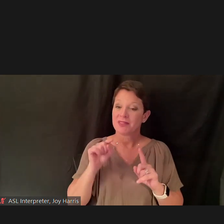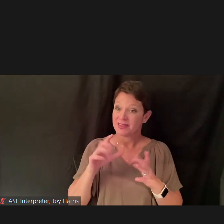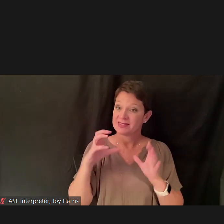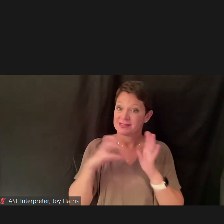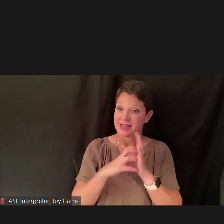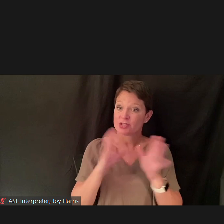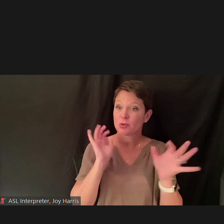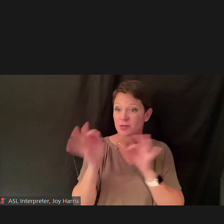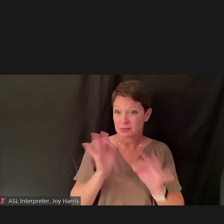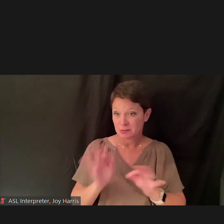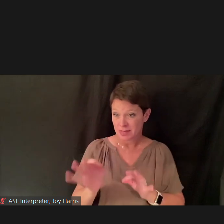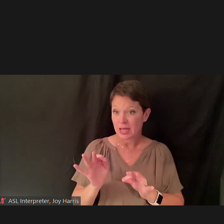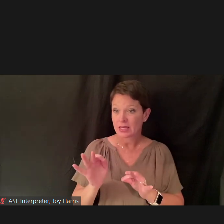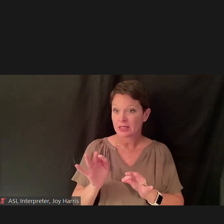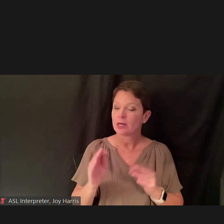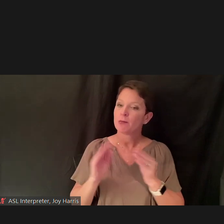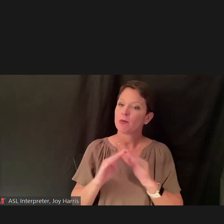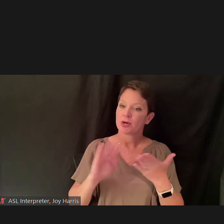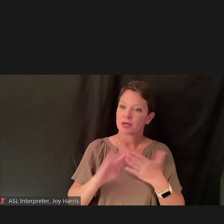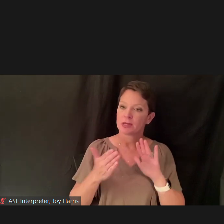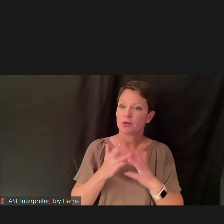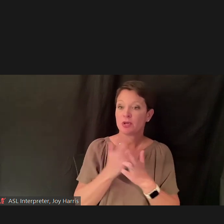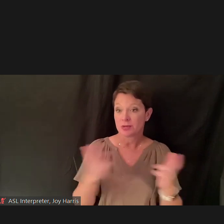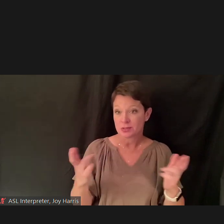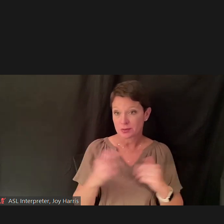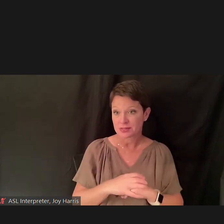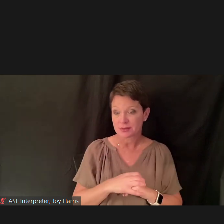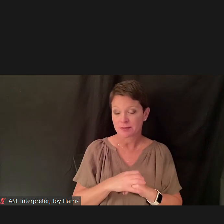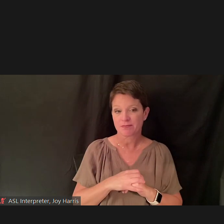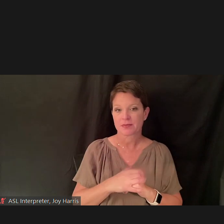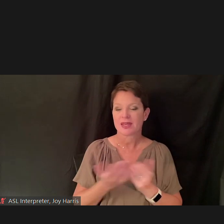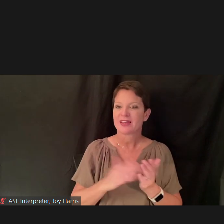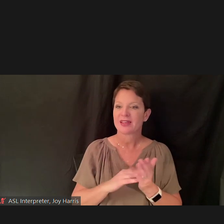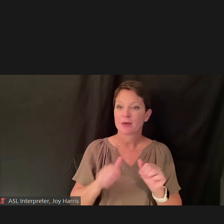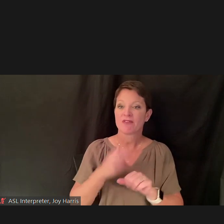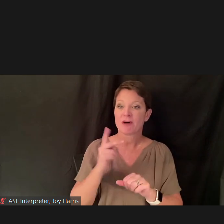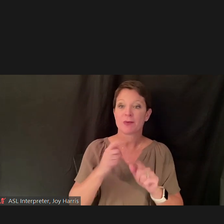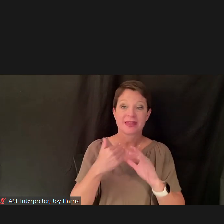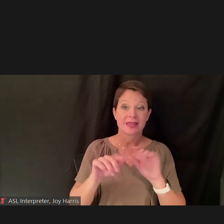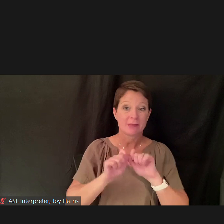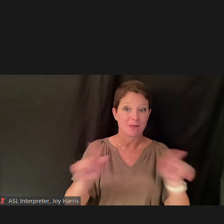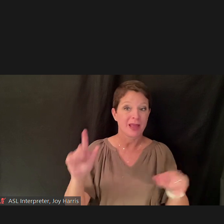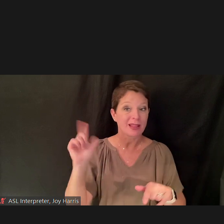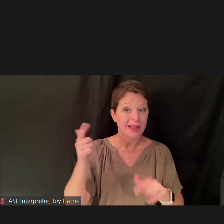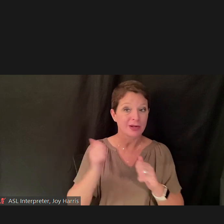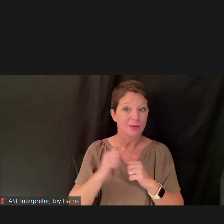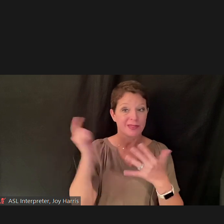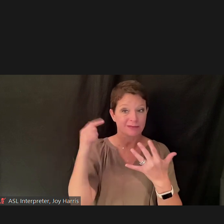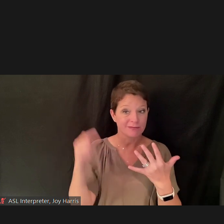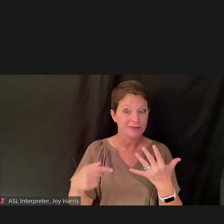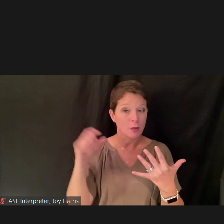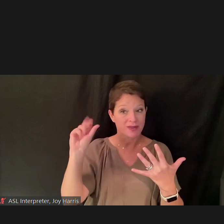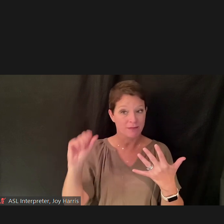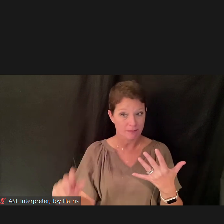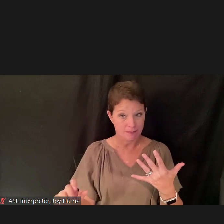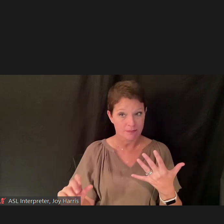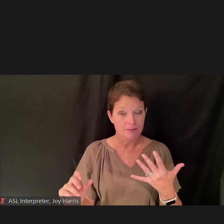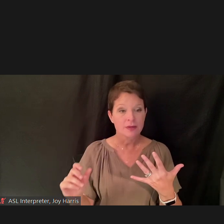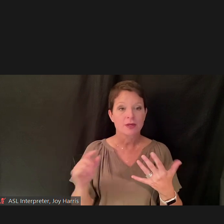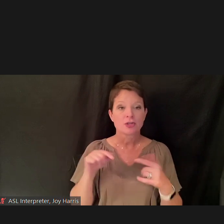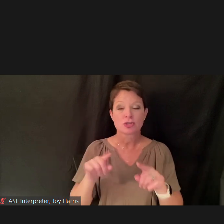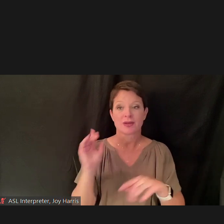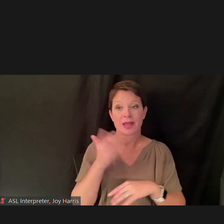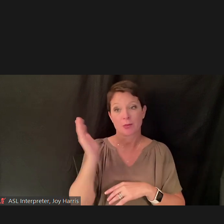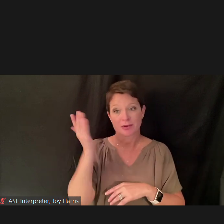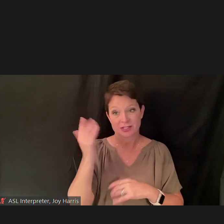de las temperaturas altas del verano. Y recursos de comunidad. Nuevamente vamos a dar seguimiento